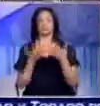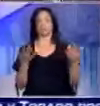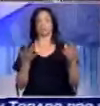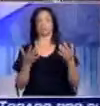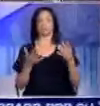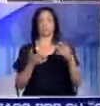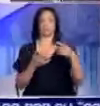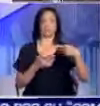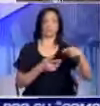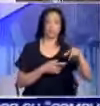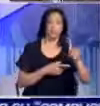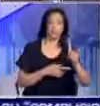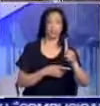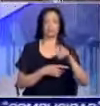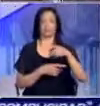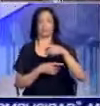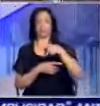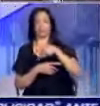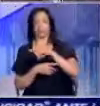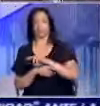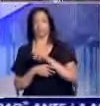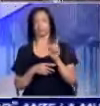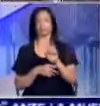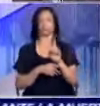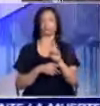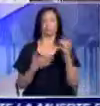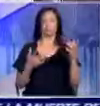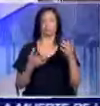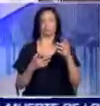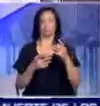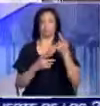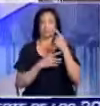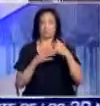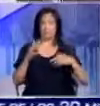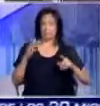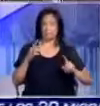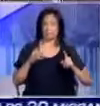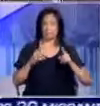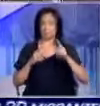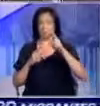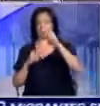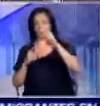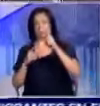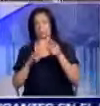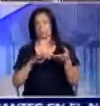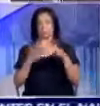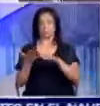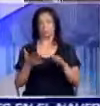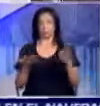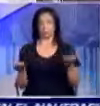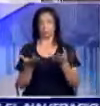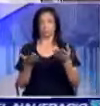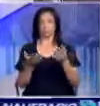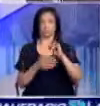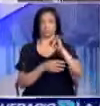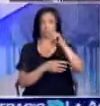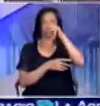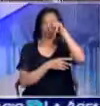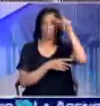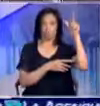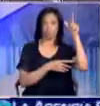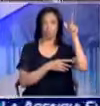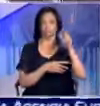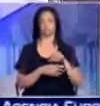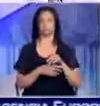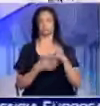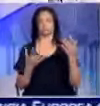oficialismo y oposición usted sabe dónde se metió el pico de contagio y de muertos en este país en julio